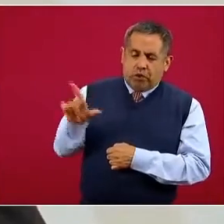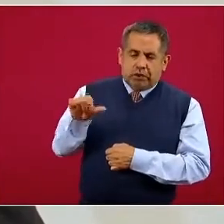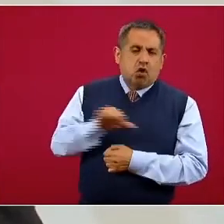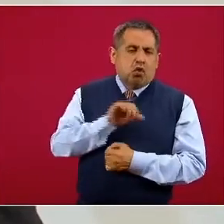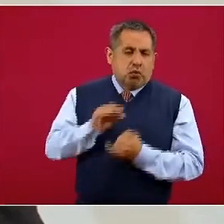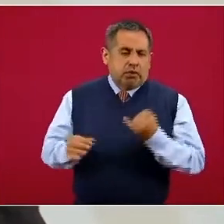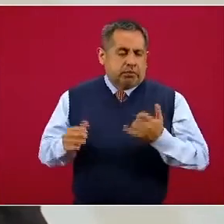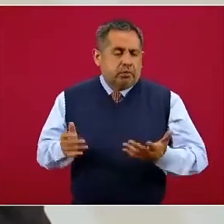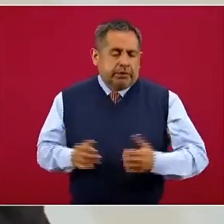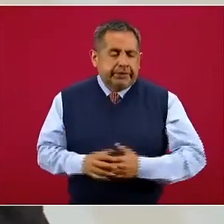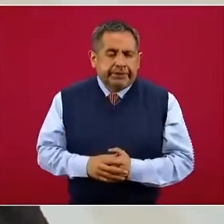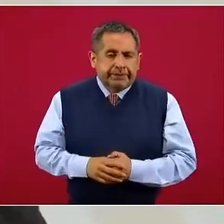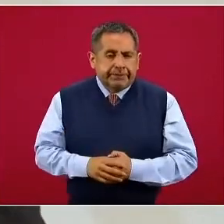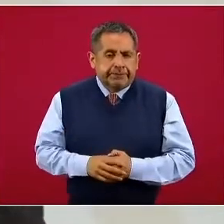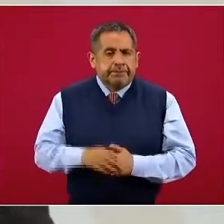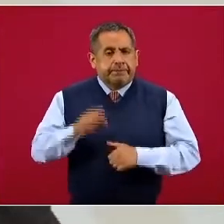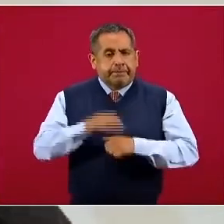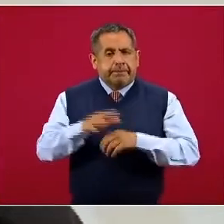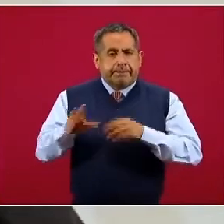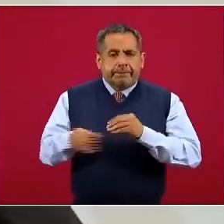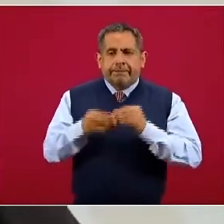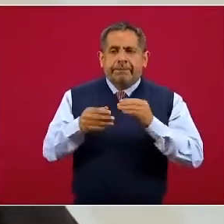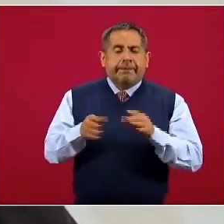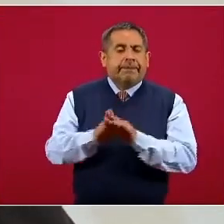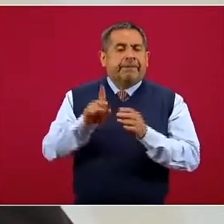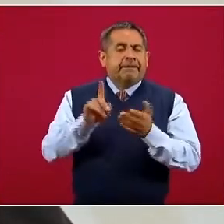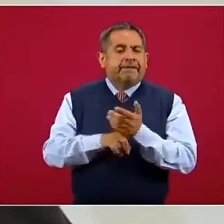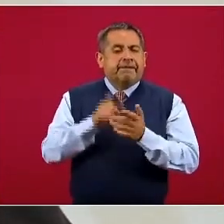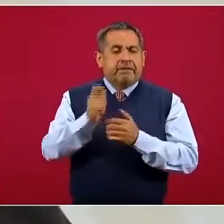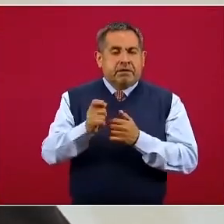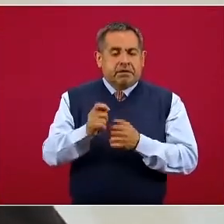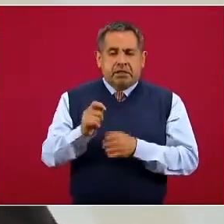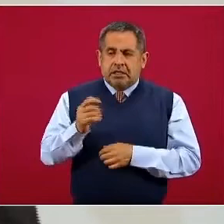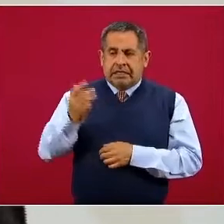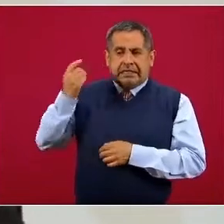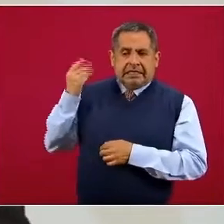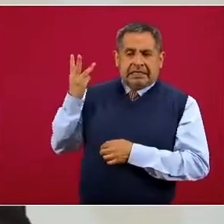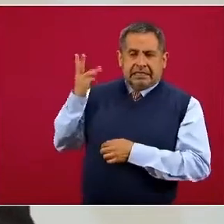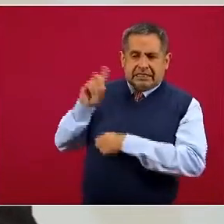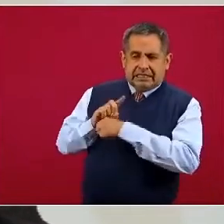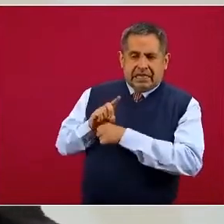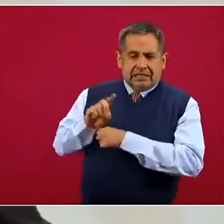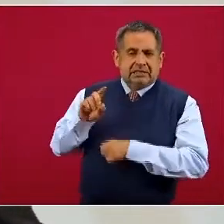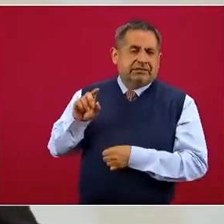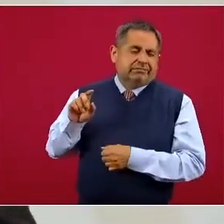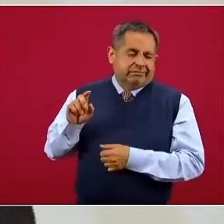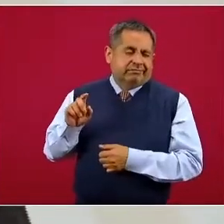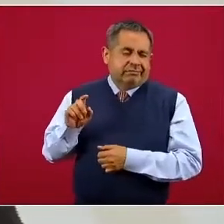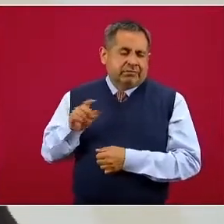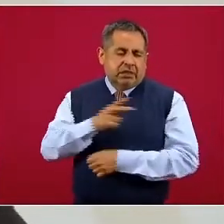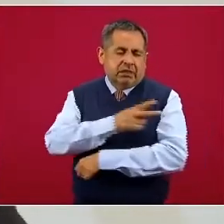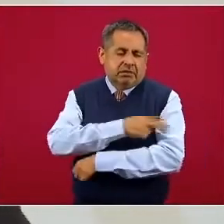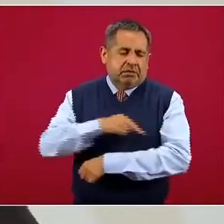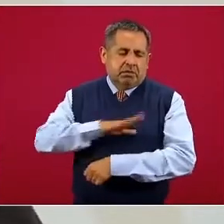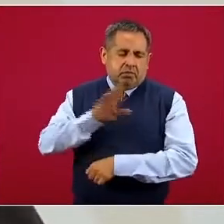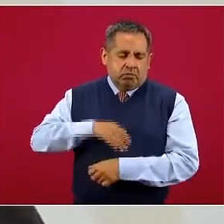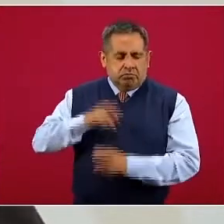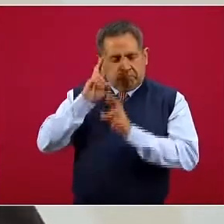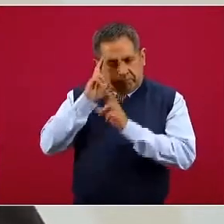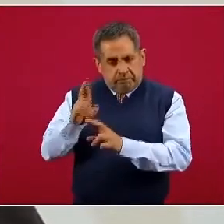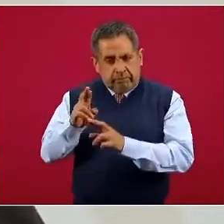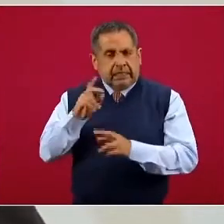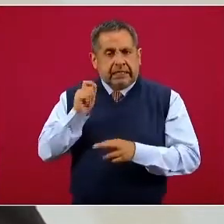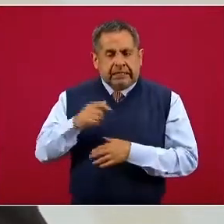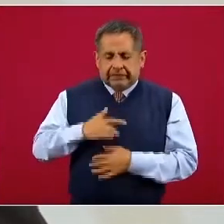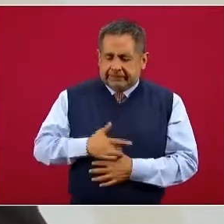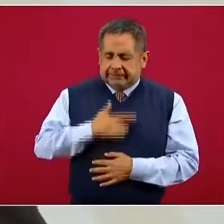como complemento precisamente de ese luto nacional, en donde se